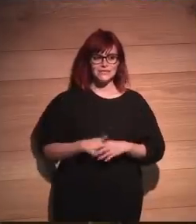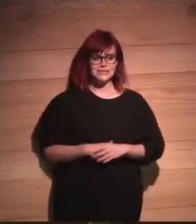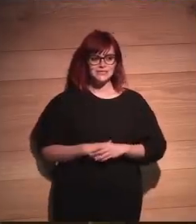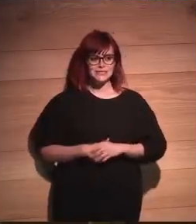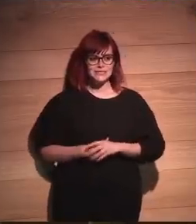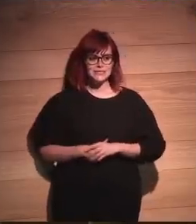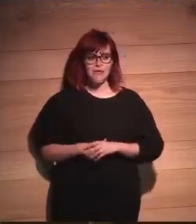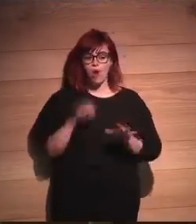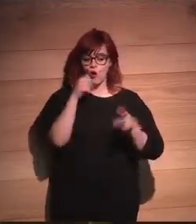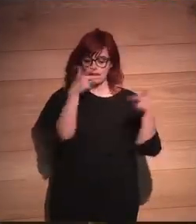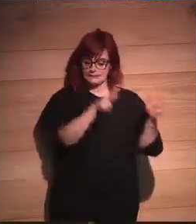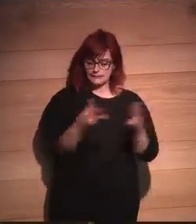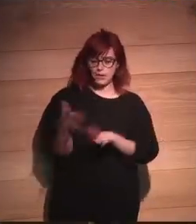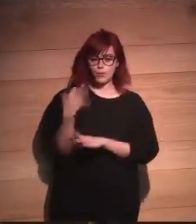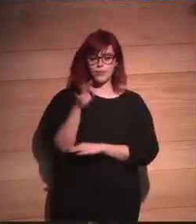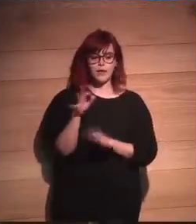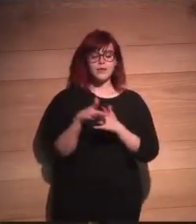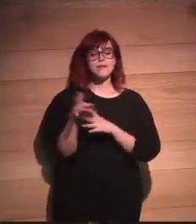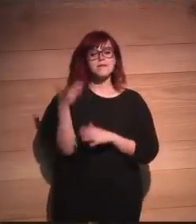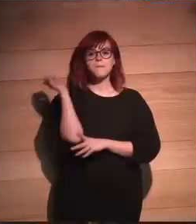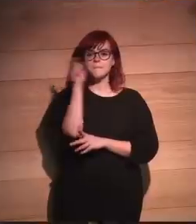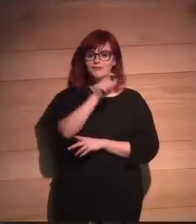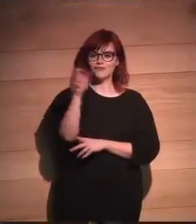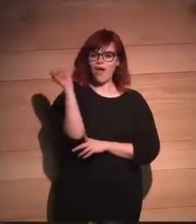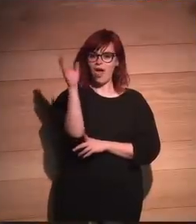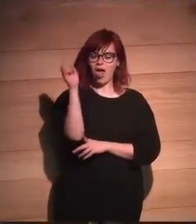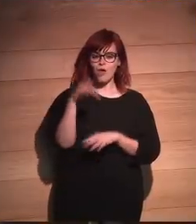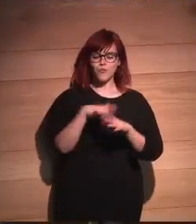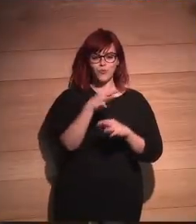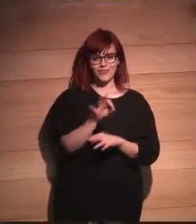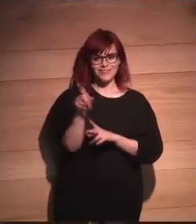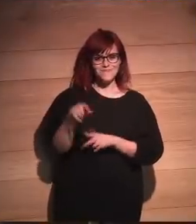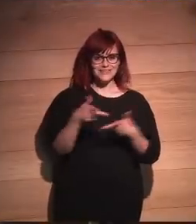Ya podéis tomar asiento, el resto de los intervinientes en la mesa redonda.